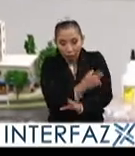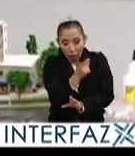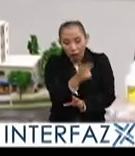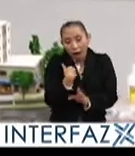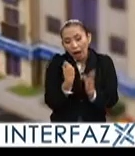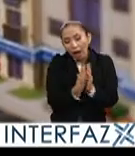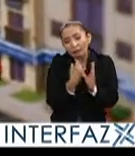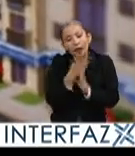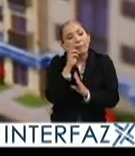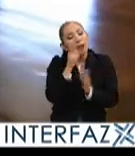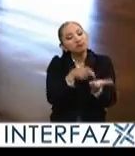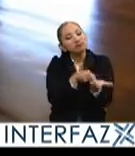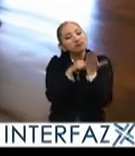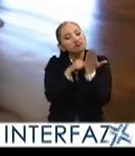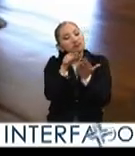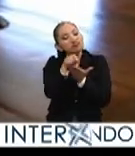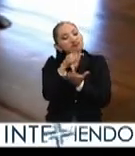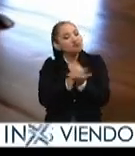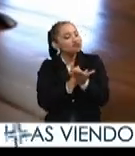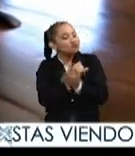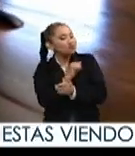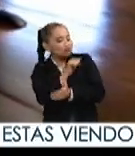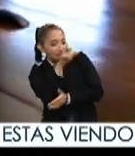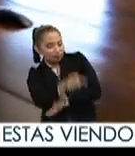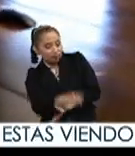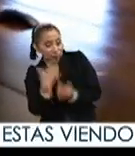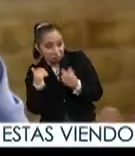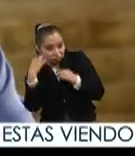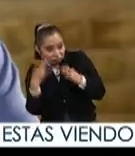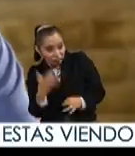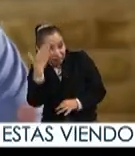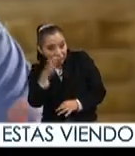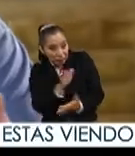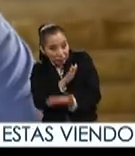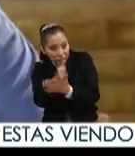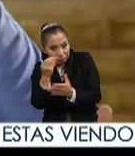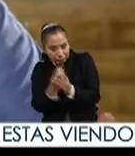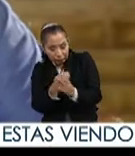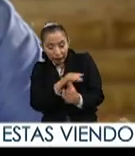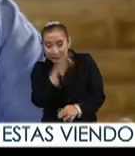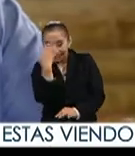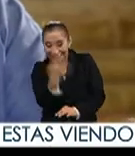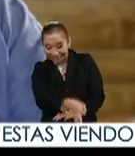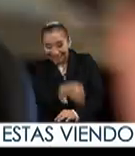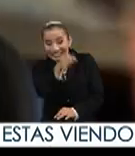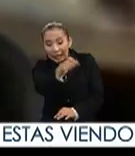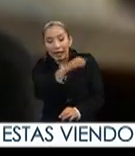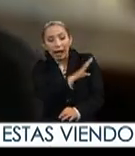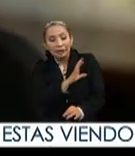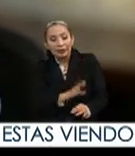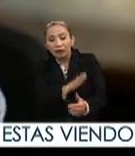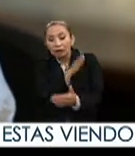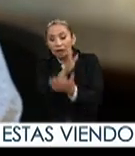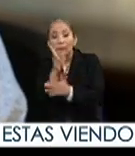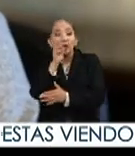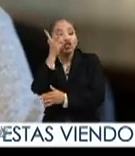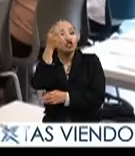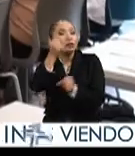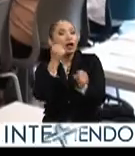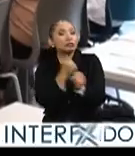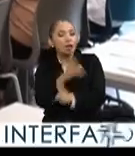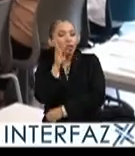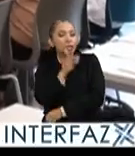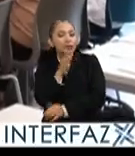una clase muestra, donde se decidirá si el profesor es apto para el puesto. Una vez aceptado, el candidato está a prueba durante 2